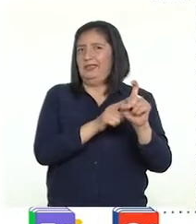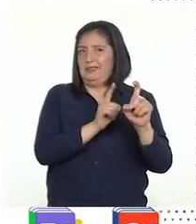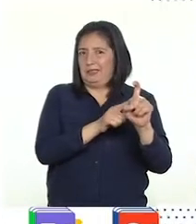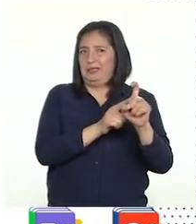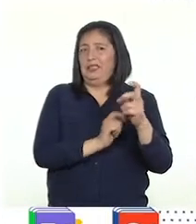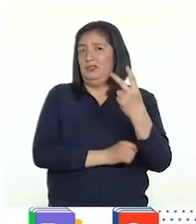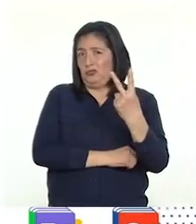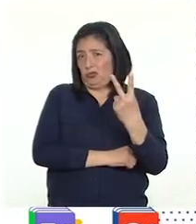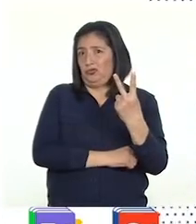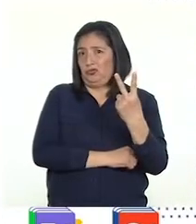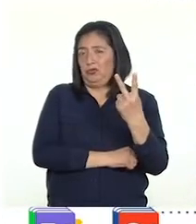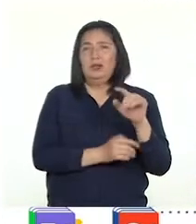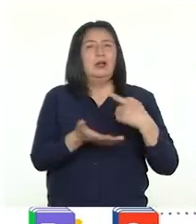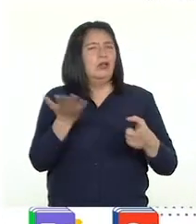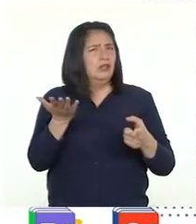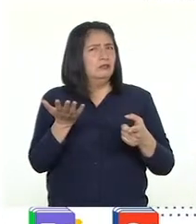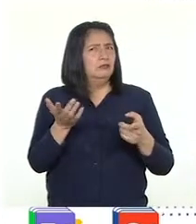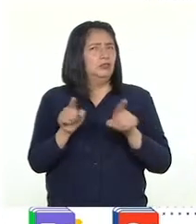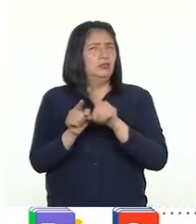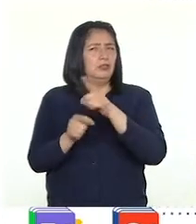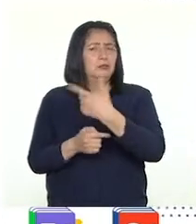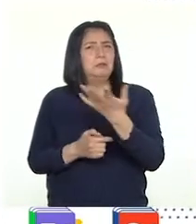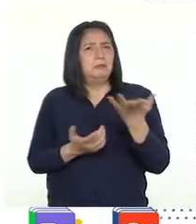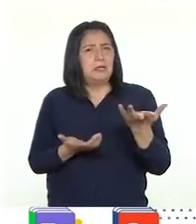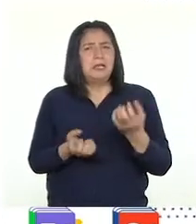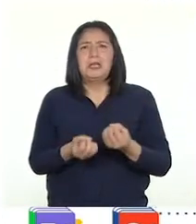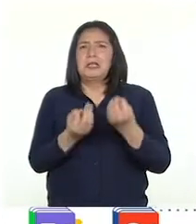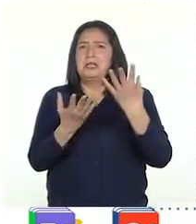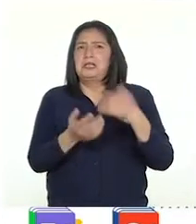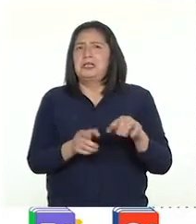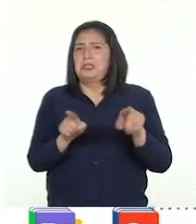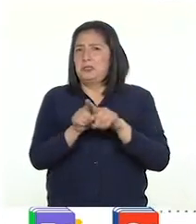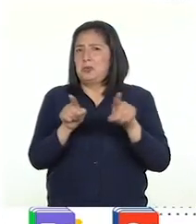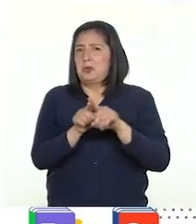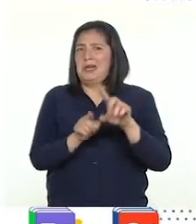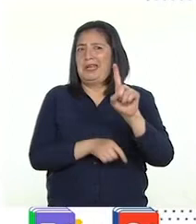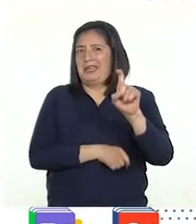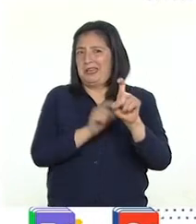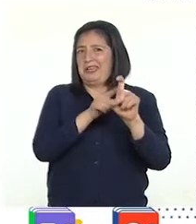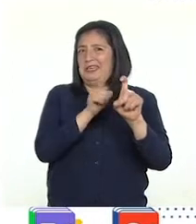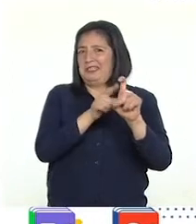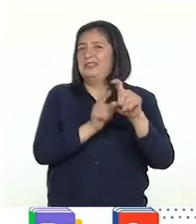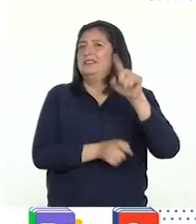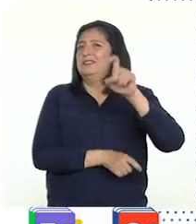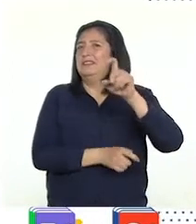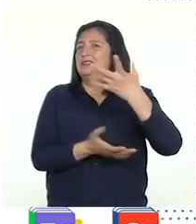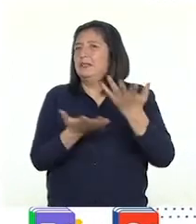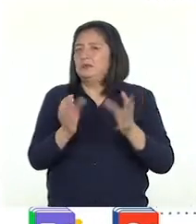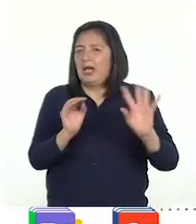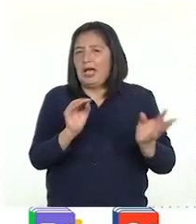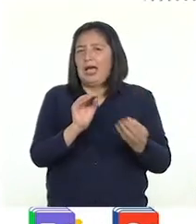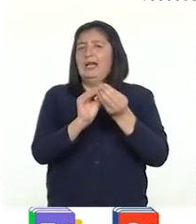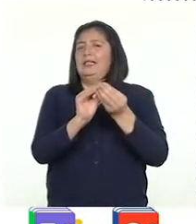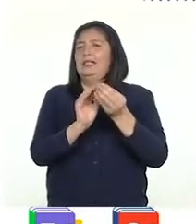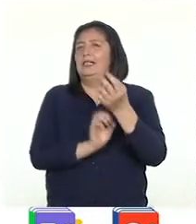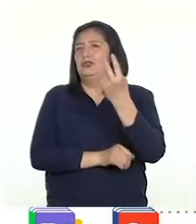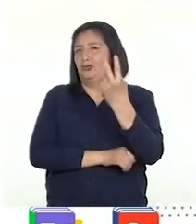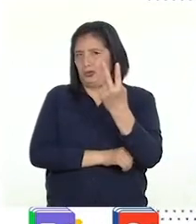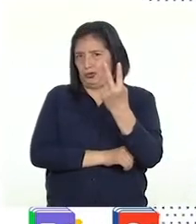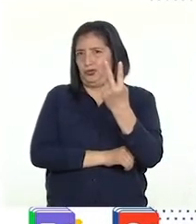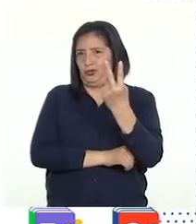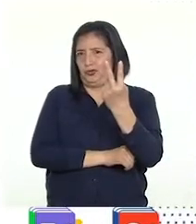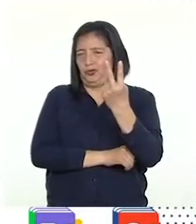2 unidades. Por lo tanto, para que llegue a ser igual a x, necesitamos agregarle esas